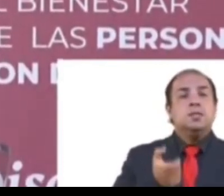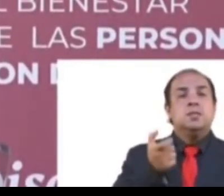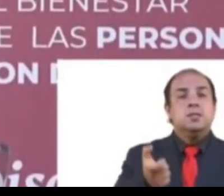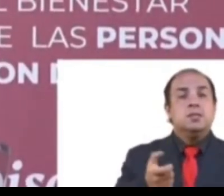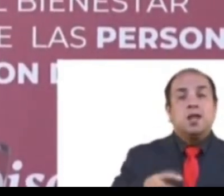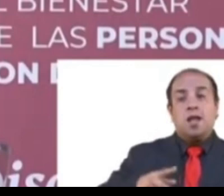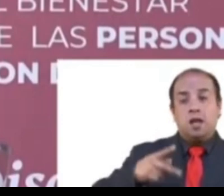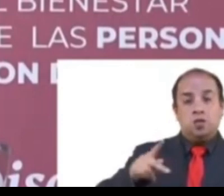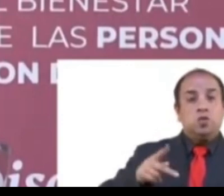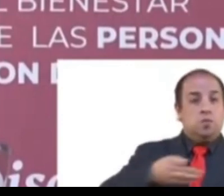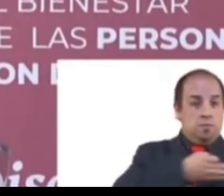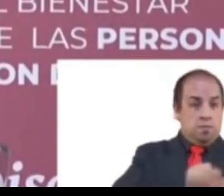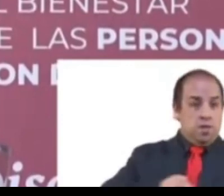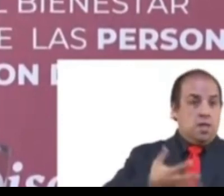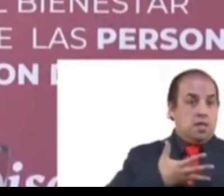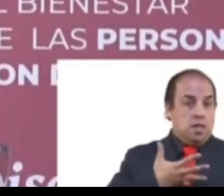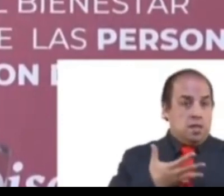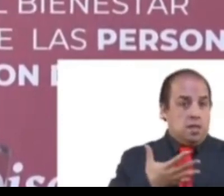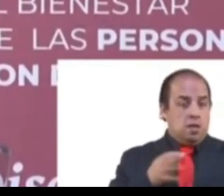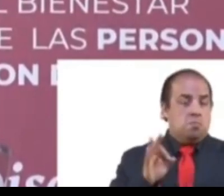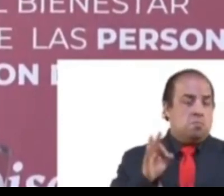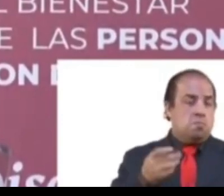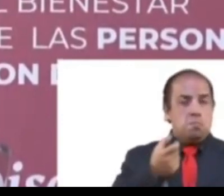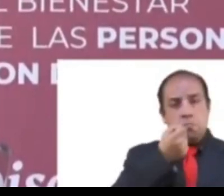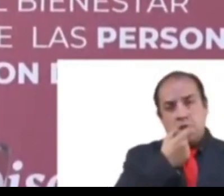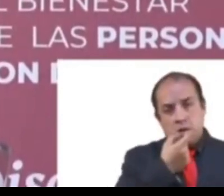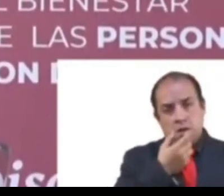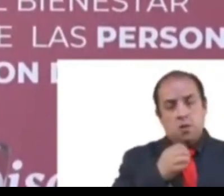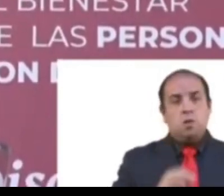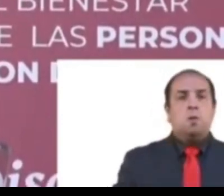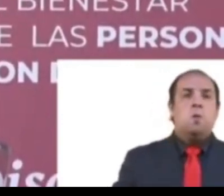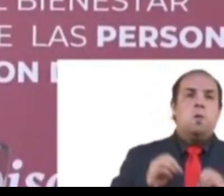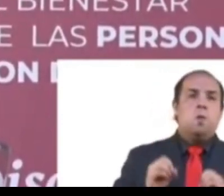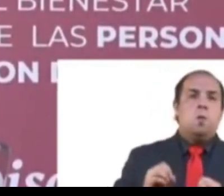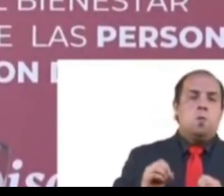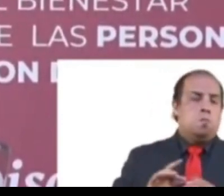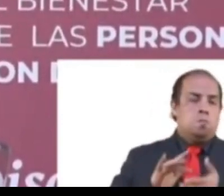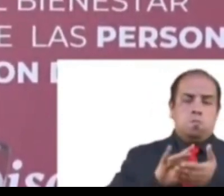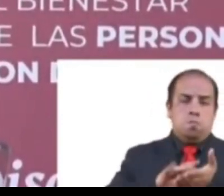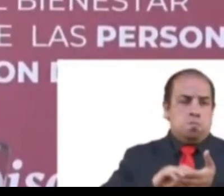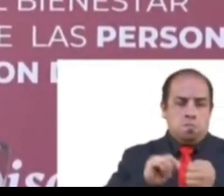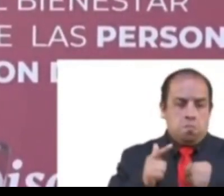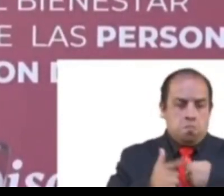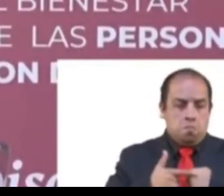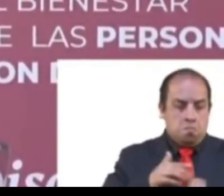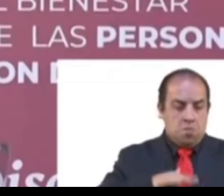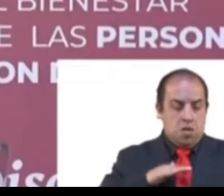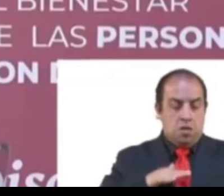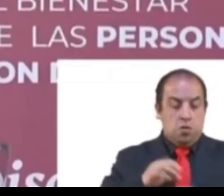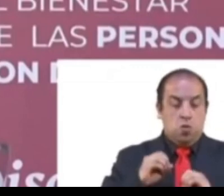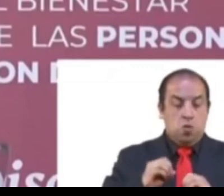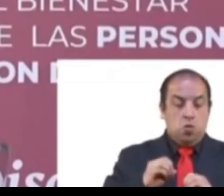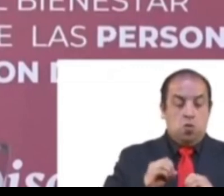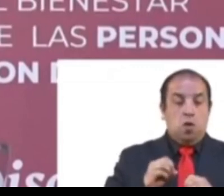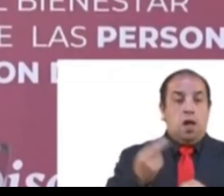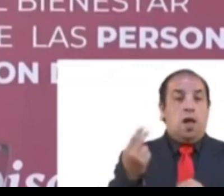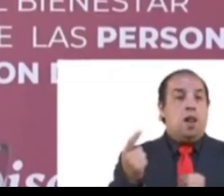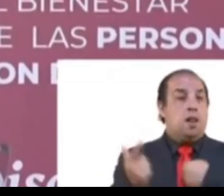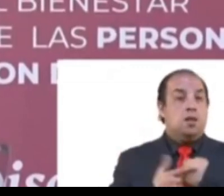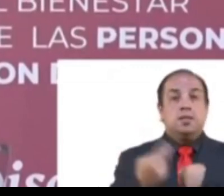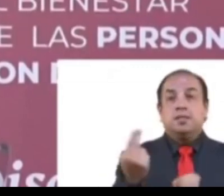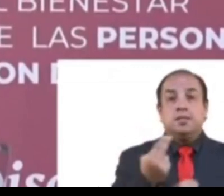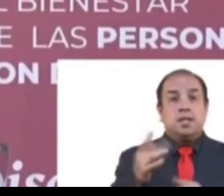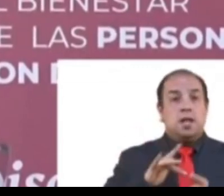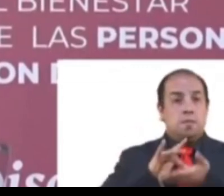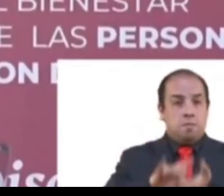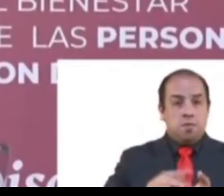por lo menos puedan tener para sus medicamentos para un apoyo adicional todo lo que requieran a partir